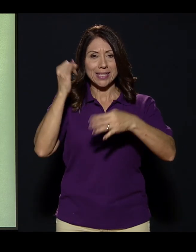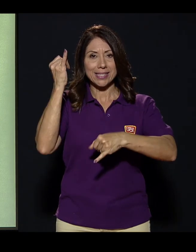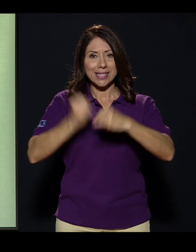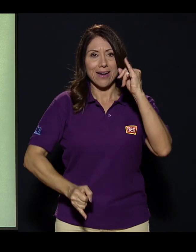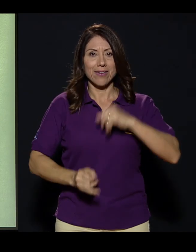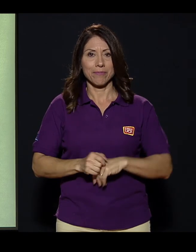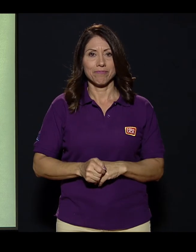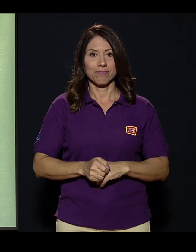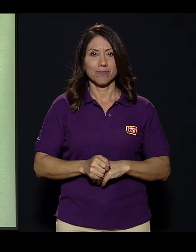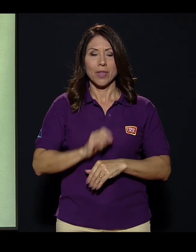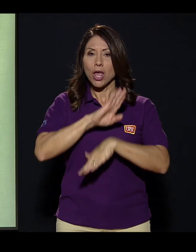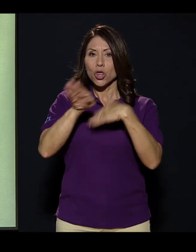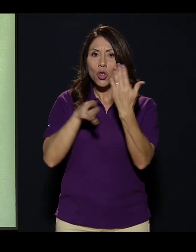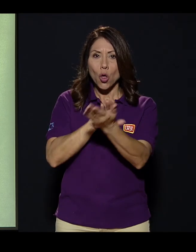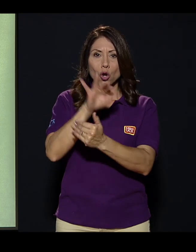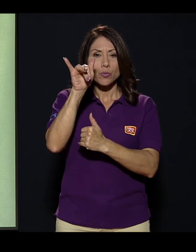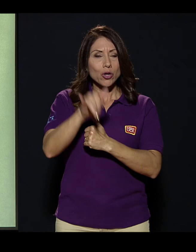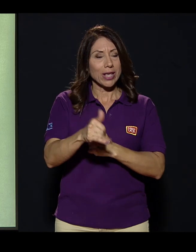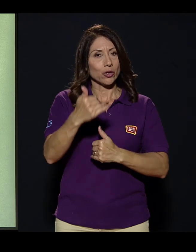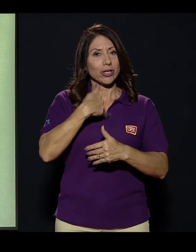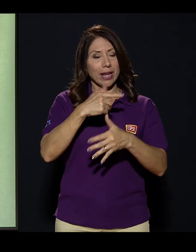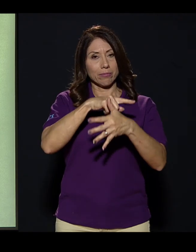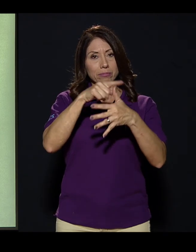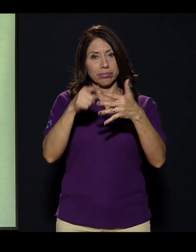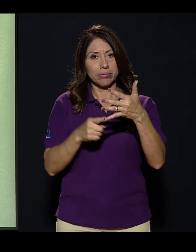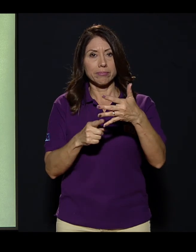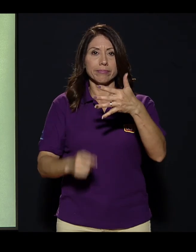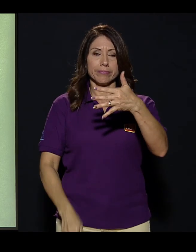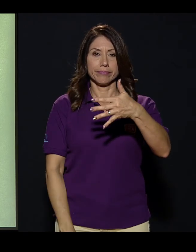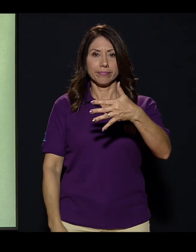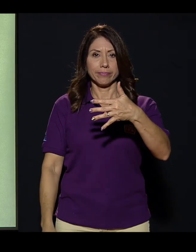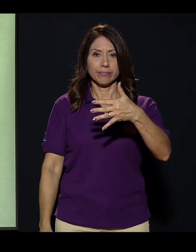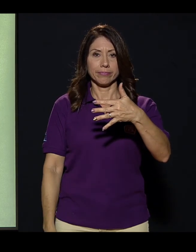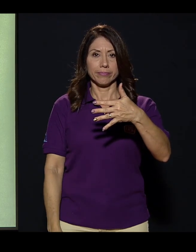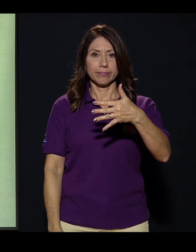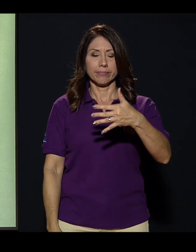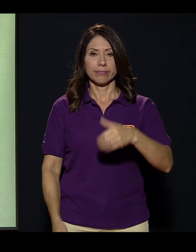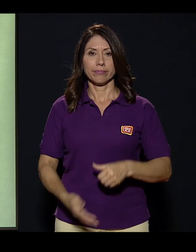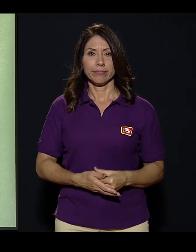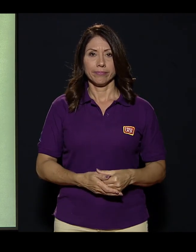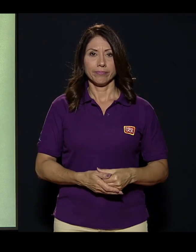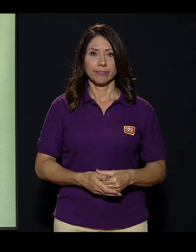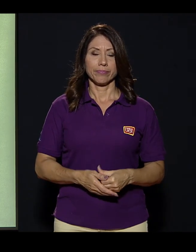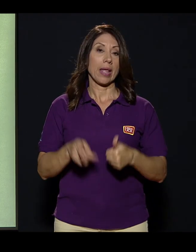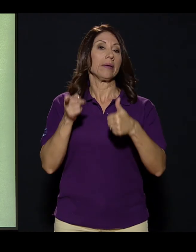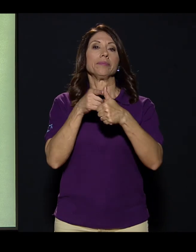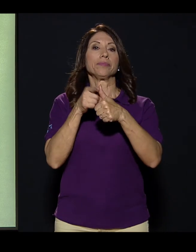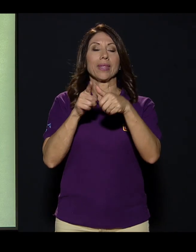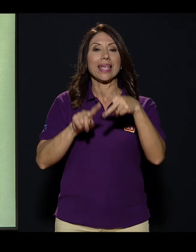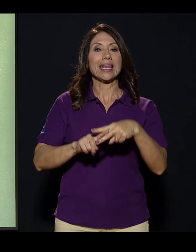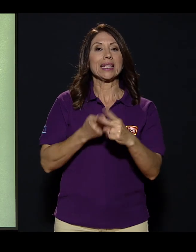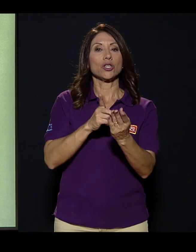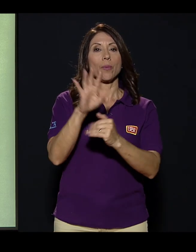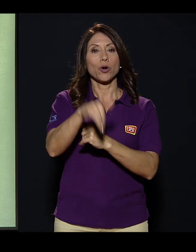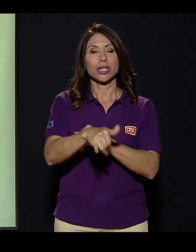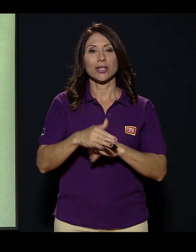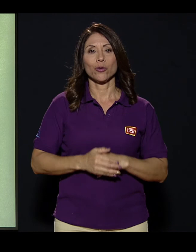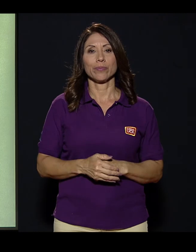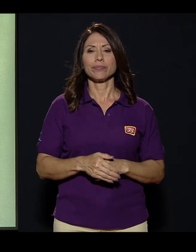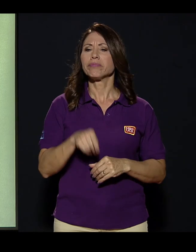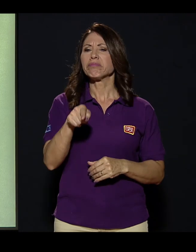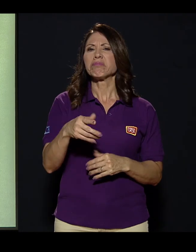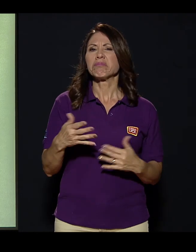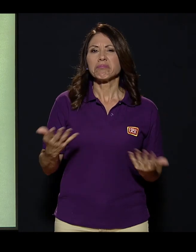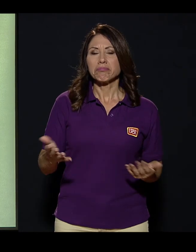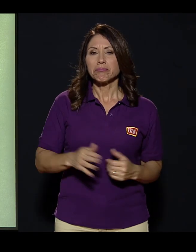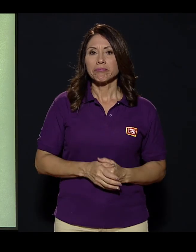Inicio del proyecto. El inicio del proyecto es poner la idea en papel, plantearlo, poner objetivos, qué objetivo es